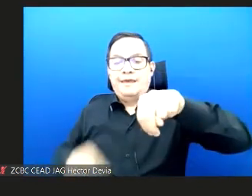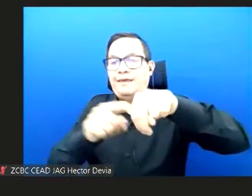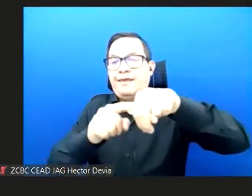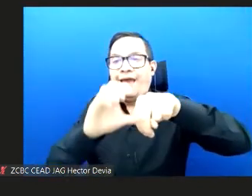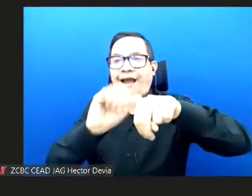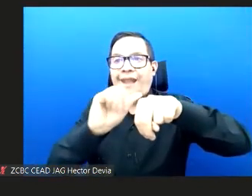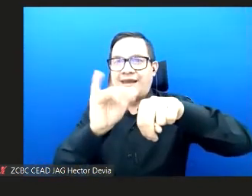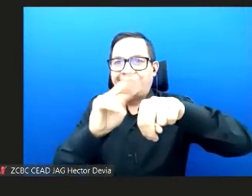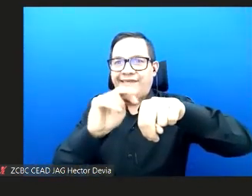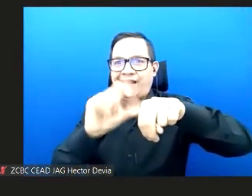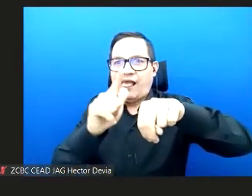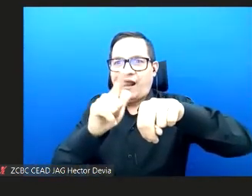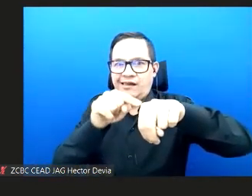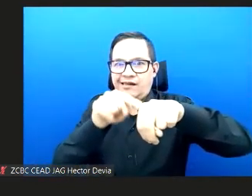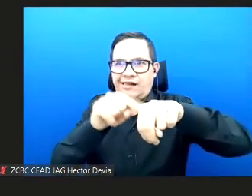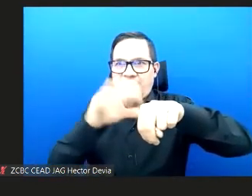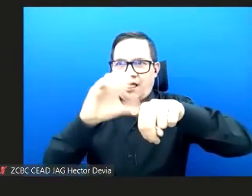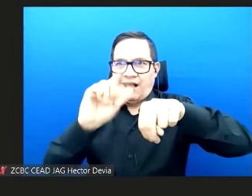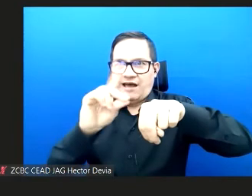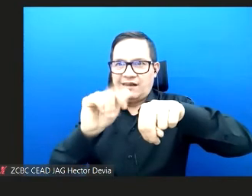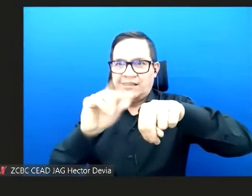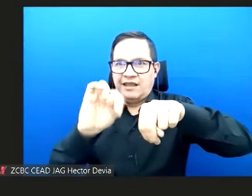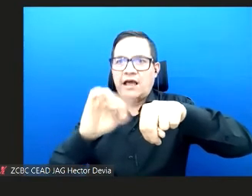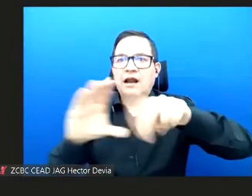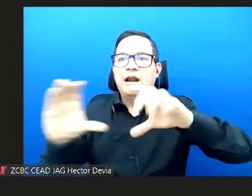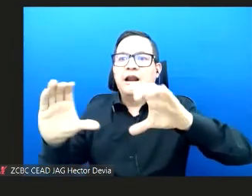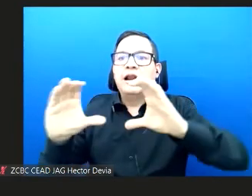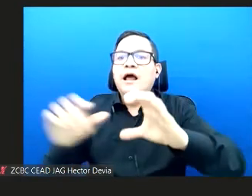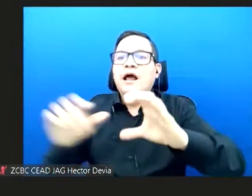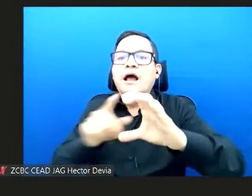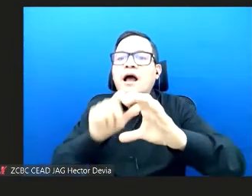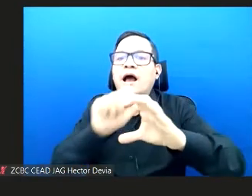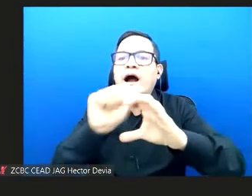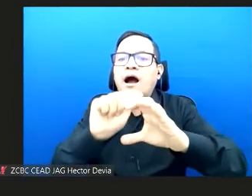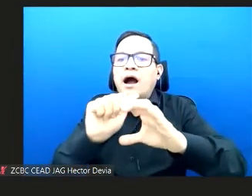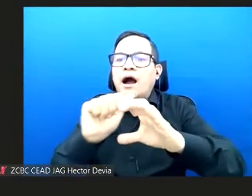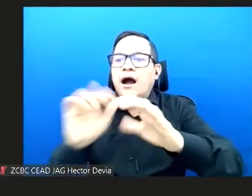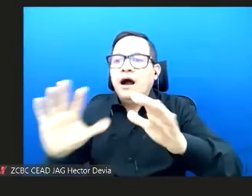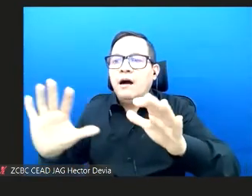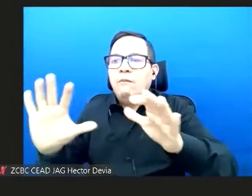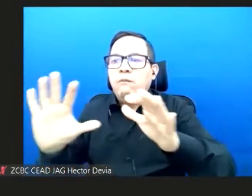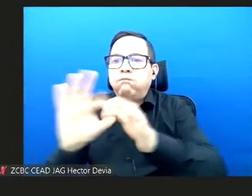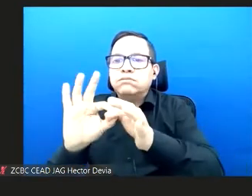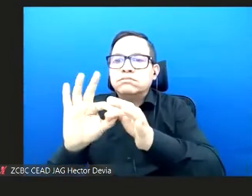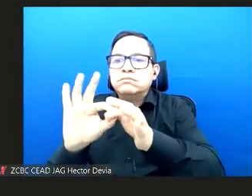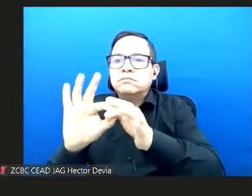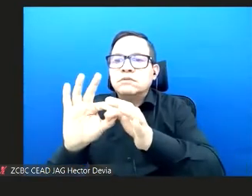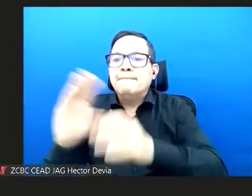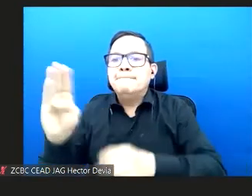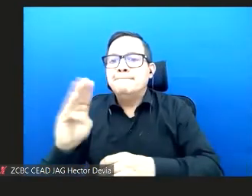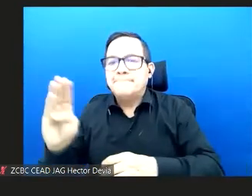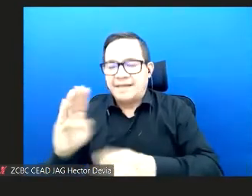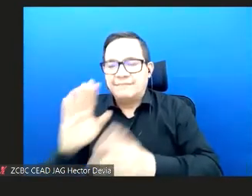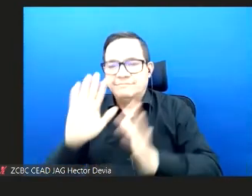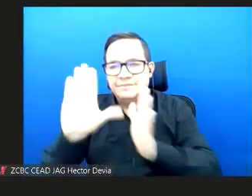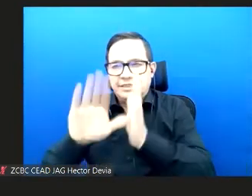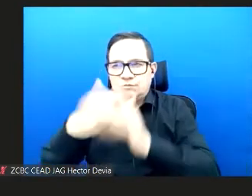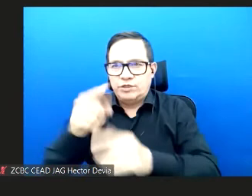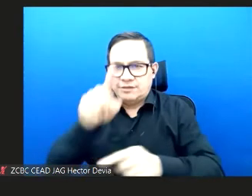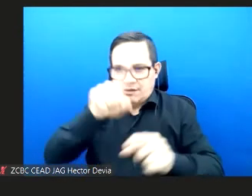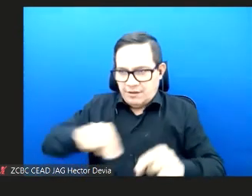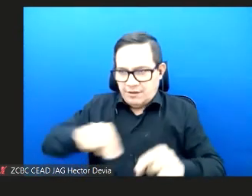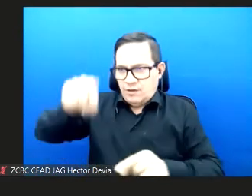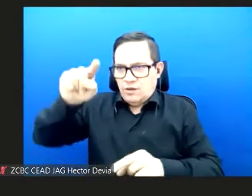n A unión B es igual, ahorita vamos a ver esto de la unión con más detenimiento, este es como un ejemplo,